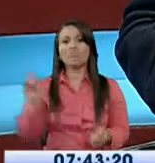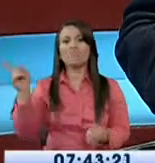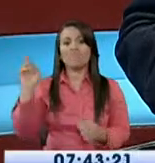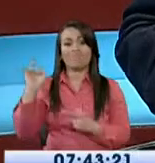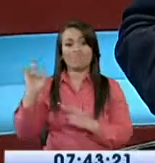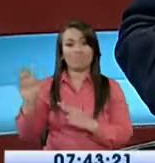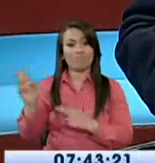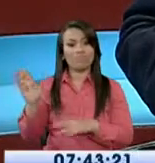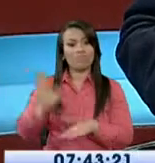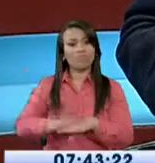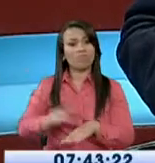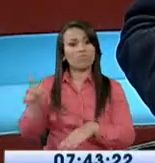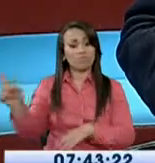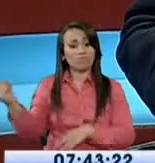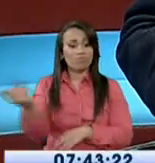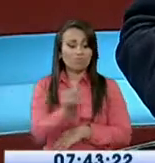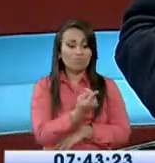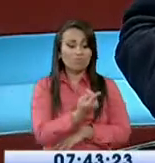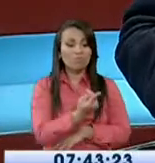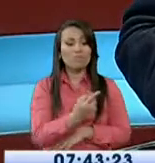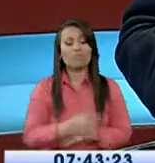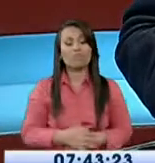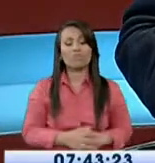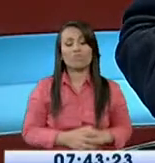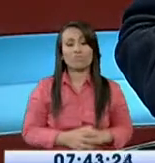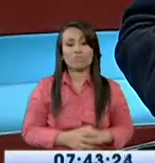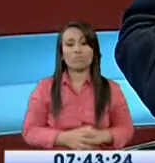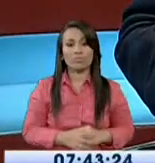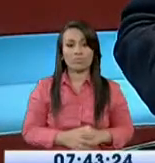autor material del hecho criminal. Veamos.